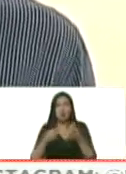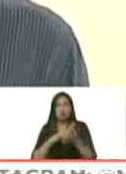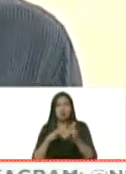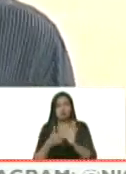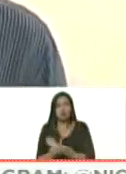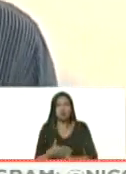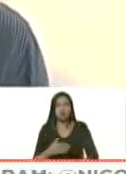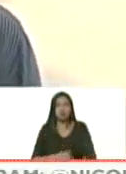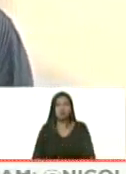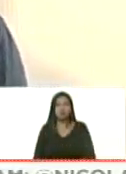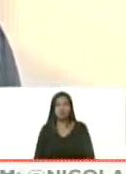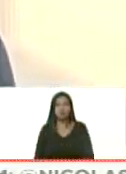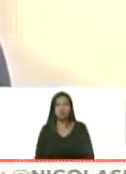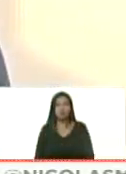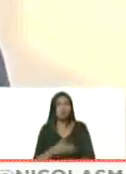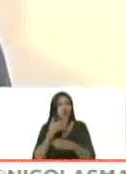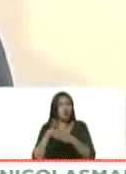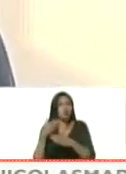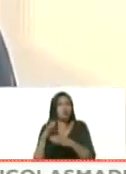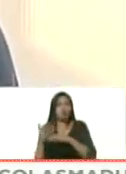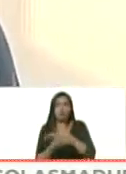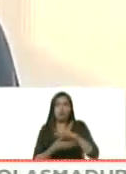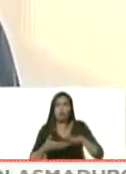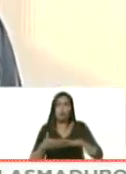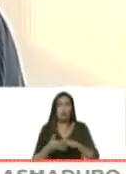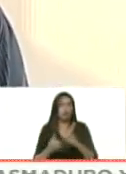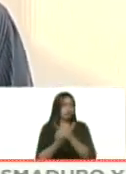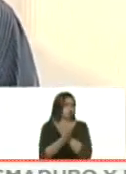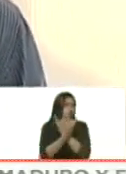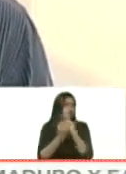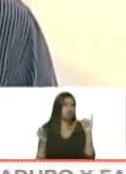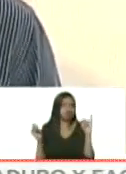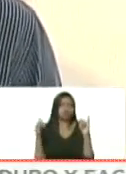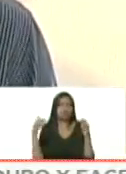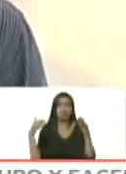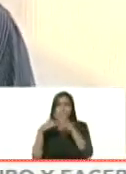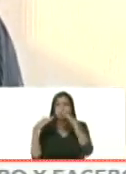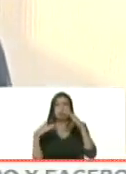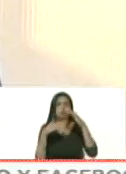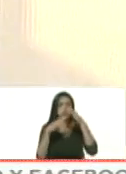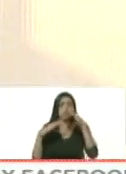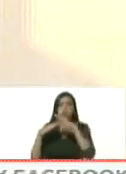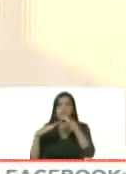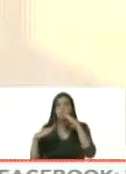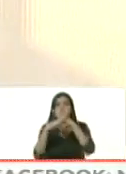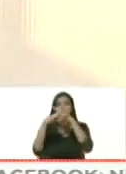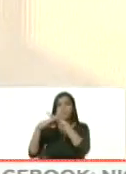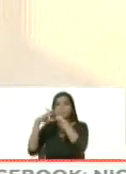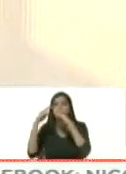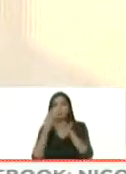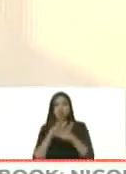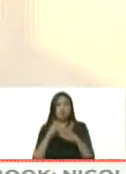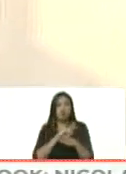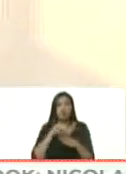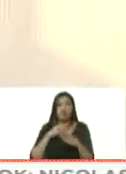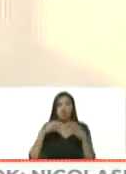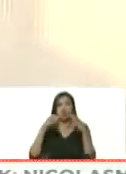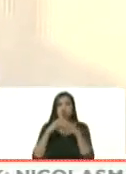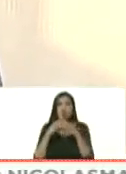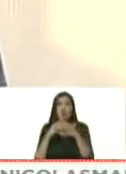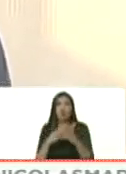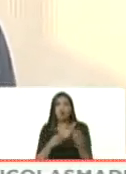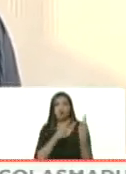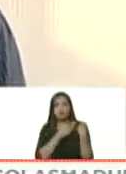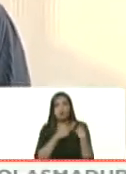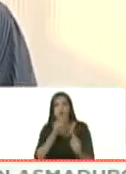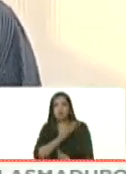dijimos. Pase lo que pase, e independientemente de los obstáculos y las agresiones contra la mesa de diálogo, la delegación que representa